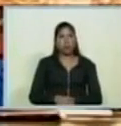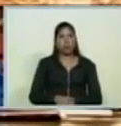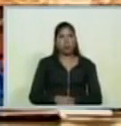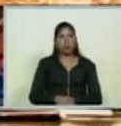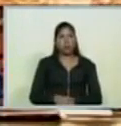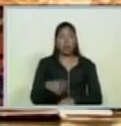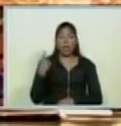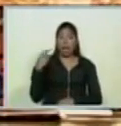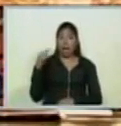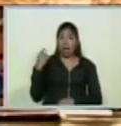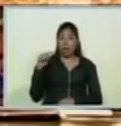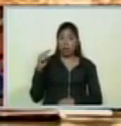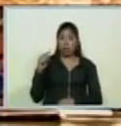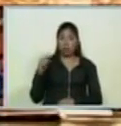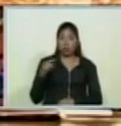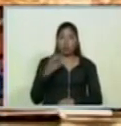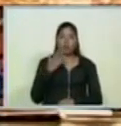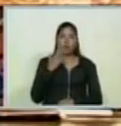que existe.